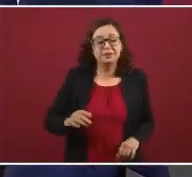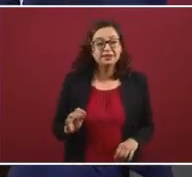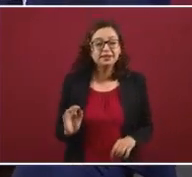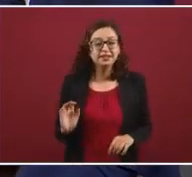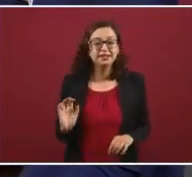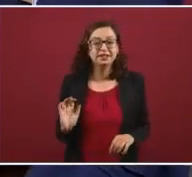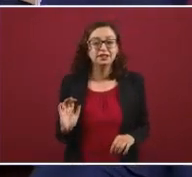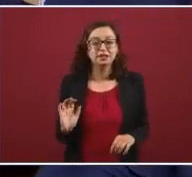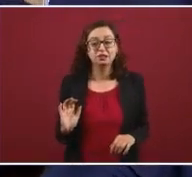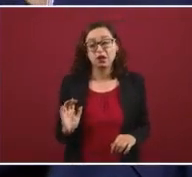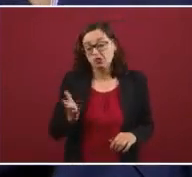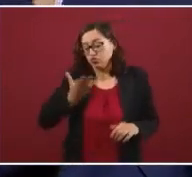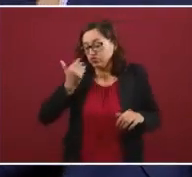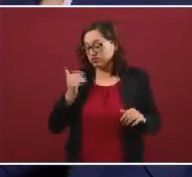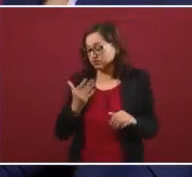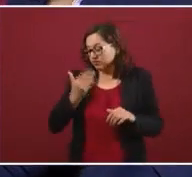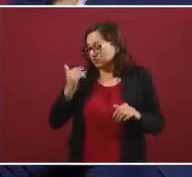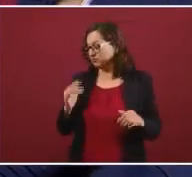y no tomar partido?